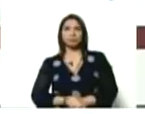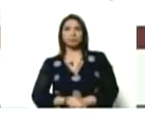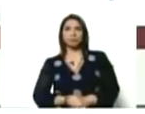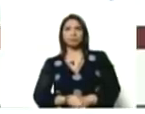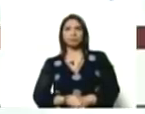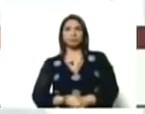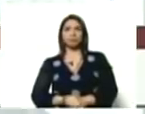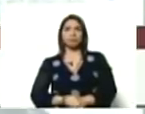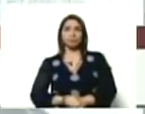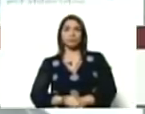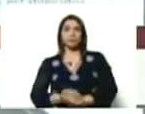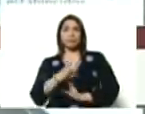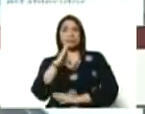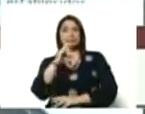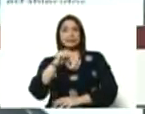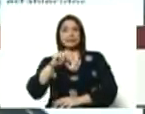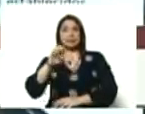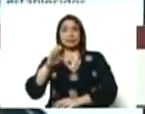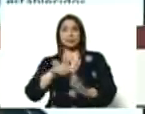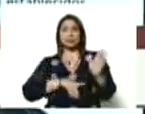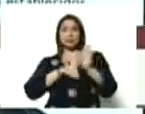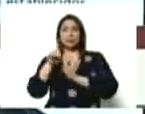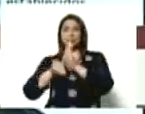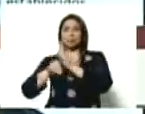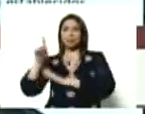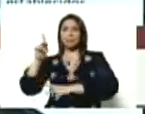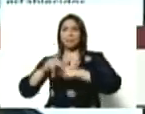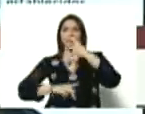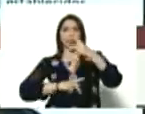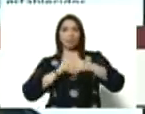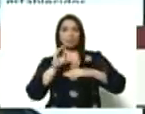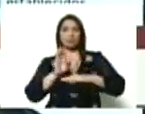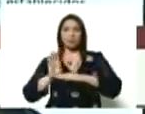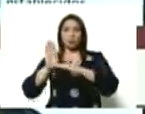El Consejo Nacional Electoral ha venido desarrollando un plan de bioseguridad